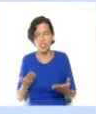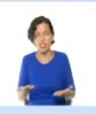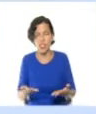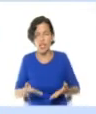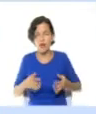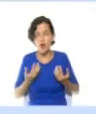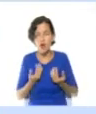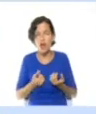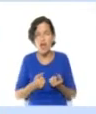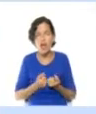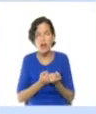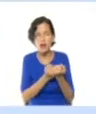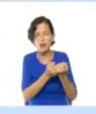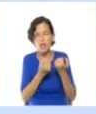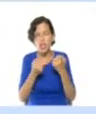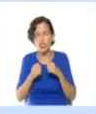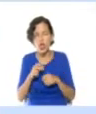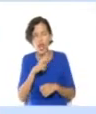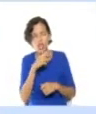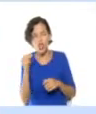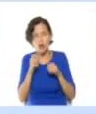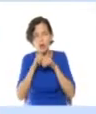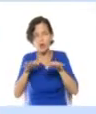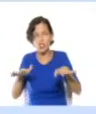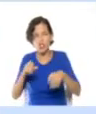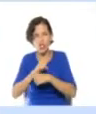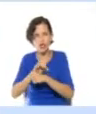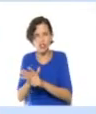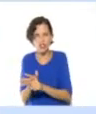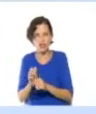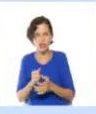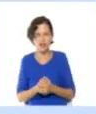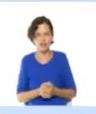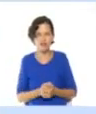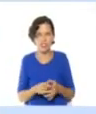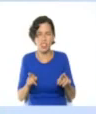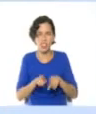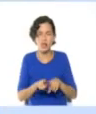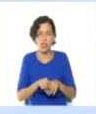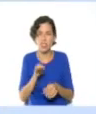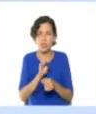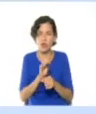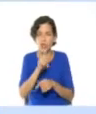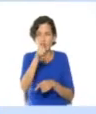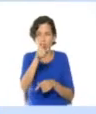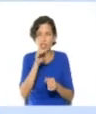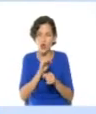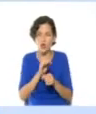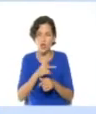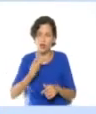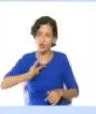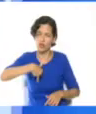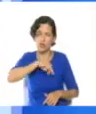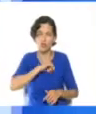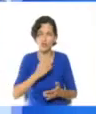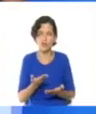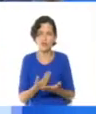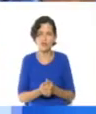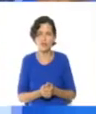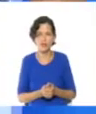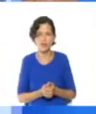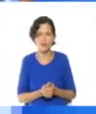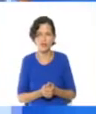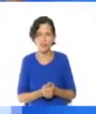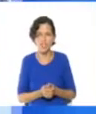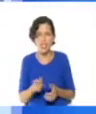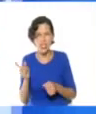estaremos contribuyendo a la no propagación de la COVID-19. Y además se cuidan ustedes y nos cuidamos nosotros. Y paso